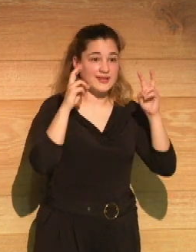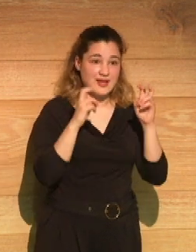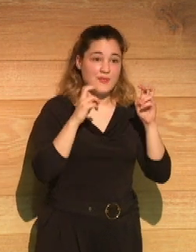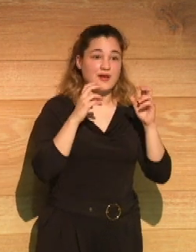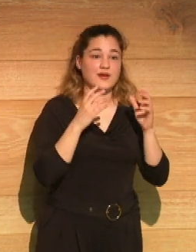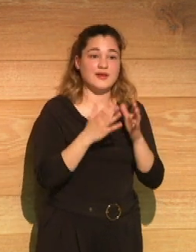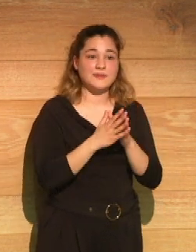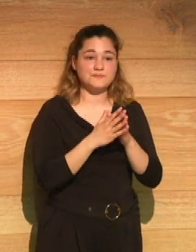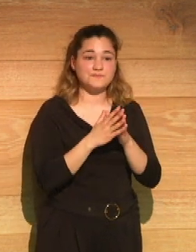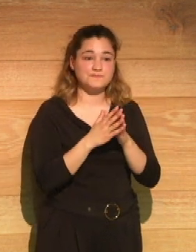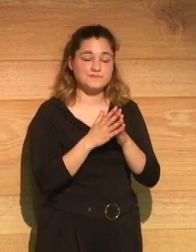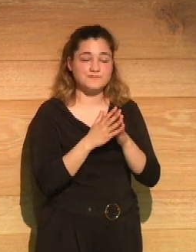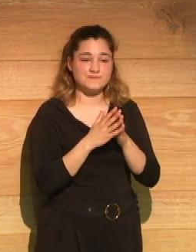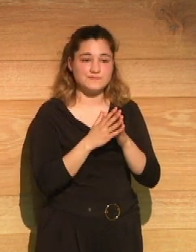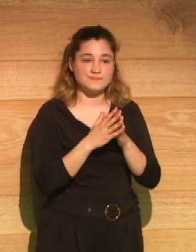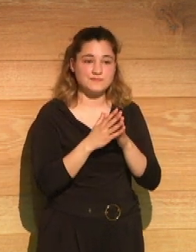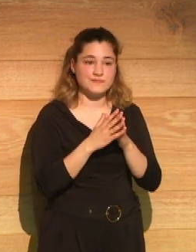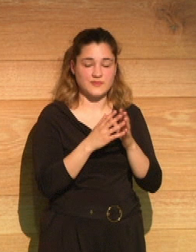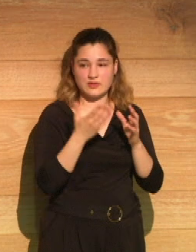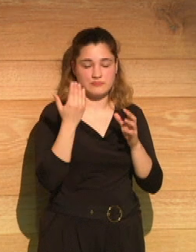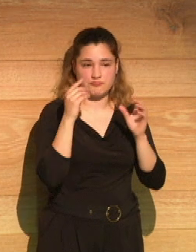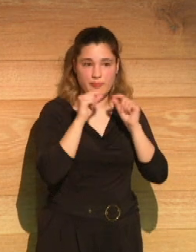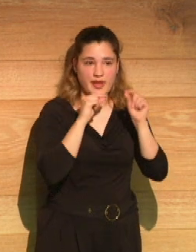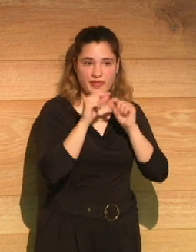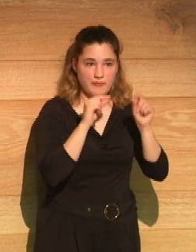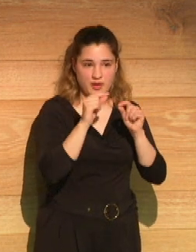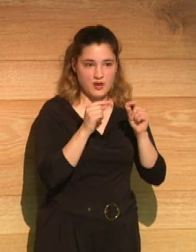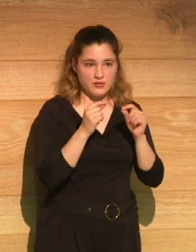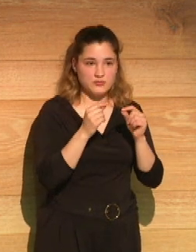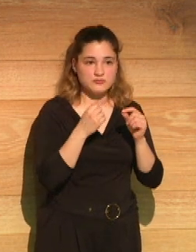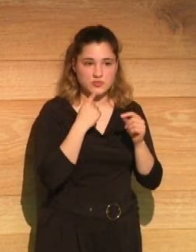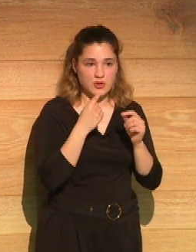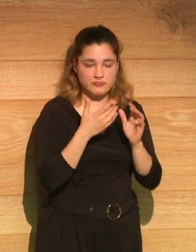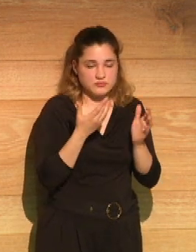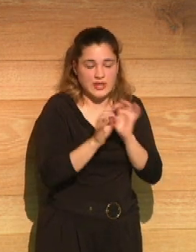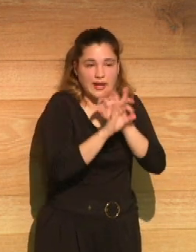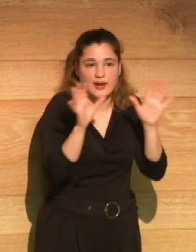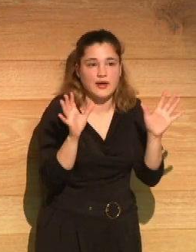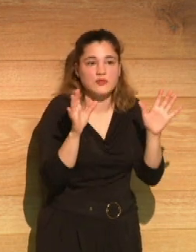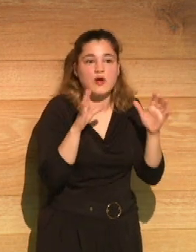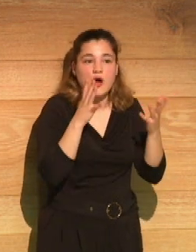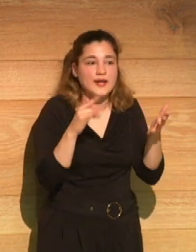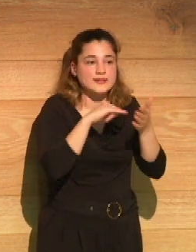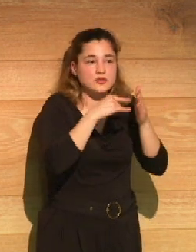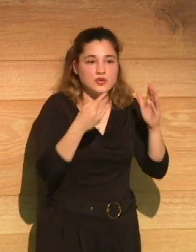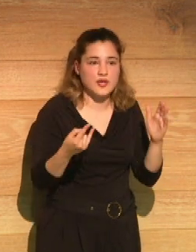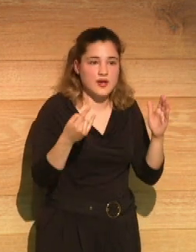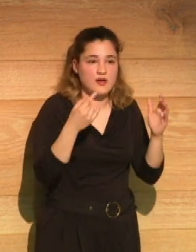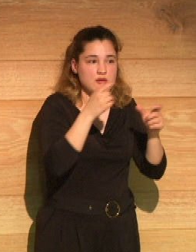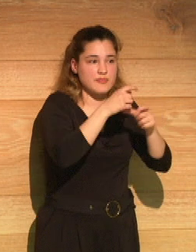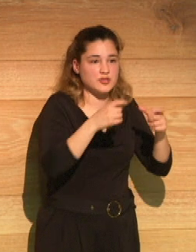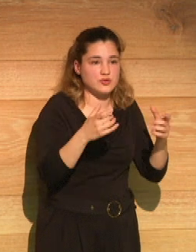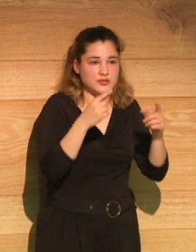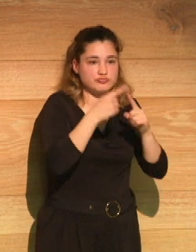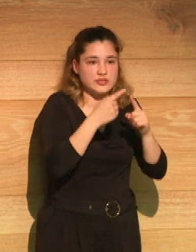tenemos, y lo ha confirmado la pandemia, lo confirman todos los estudios, tenemos un incremento en el uso de la tecnología por parte del público y tenemos